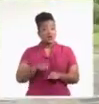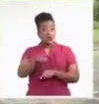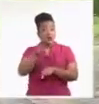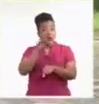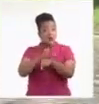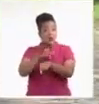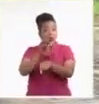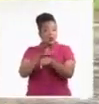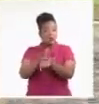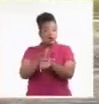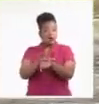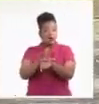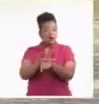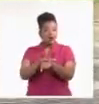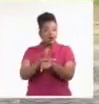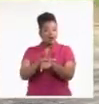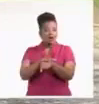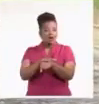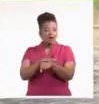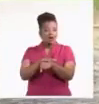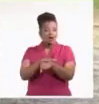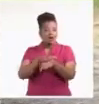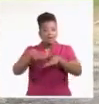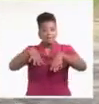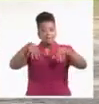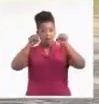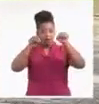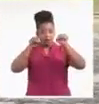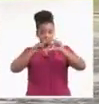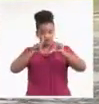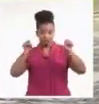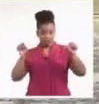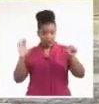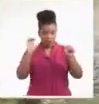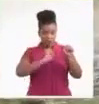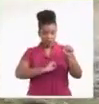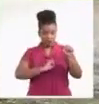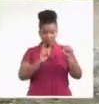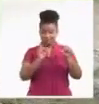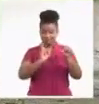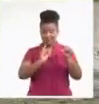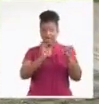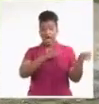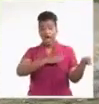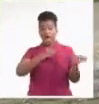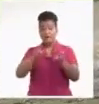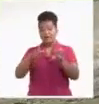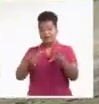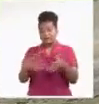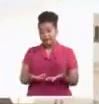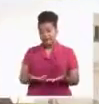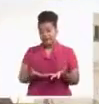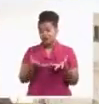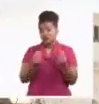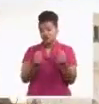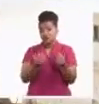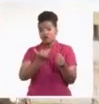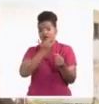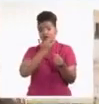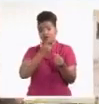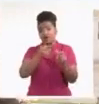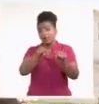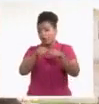consecuencia del disparo nacional, sino también de la cantidad de efectos que causaron sobre